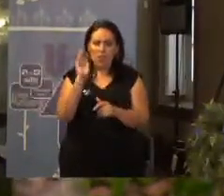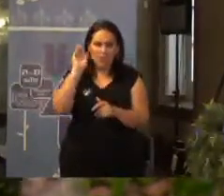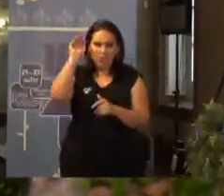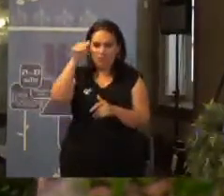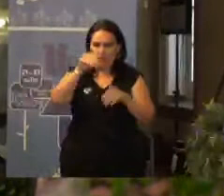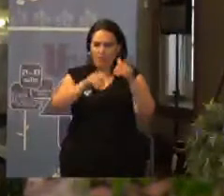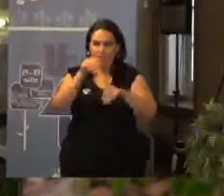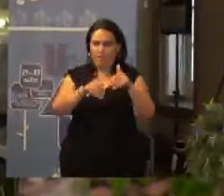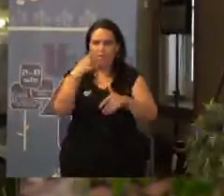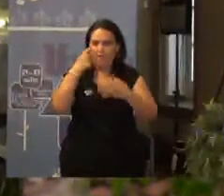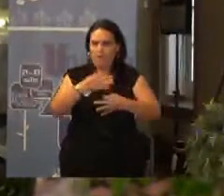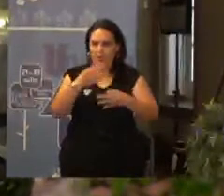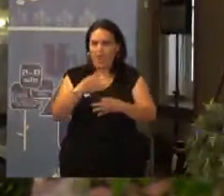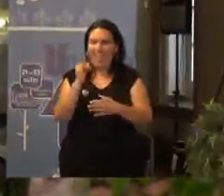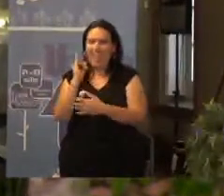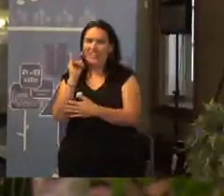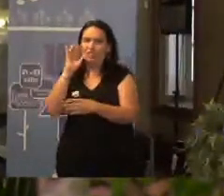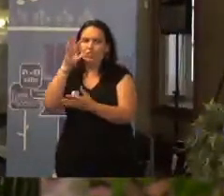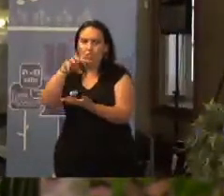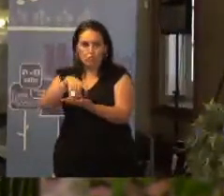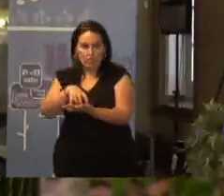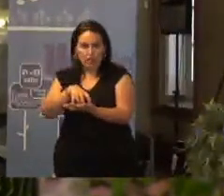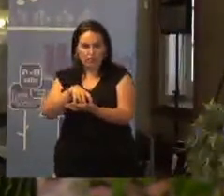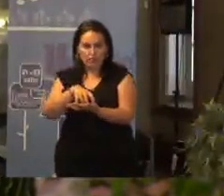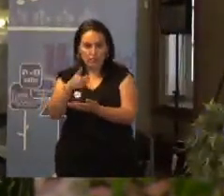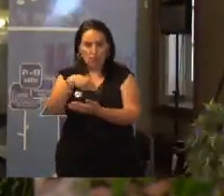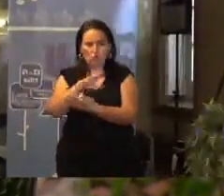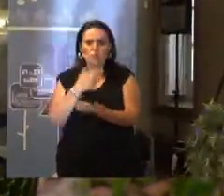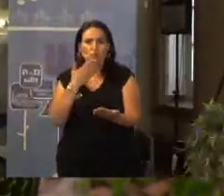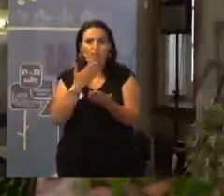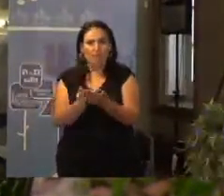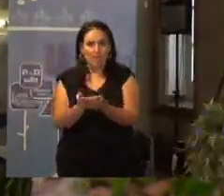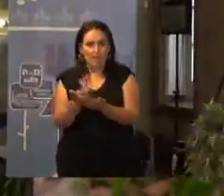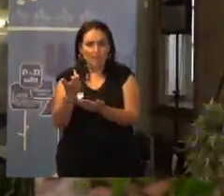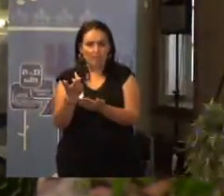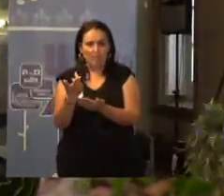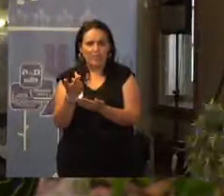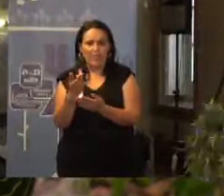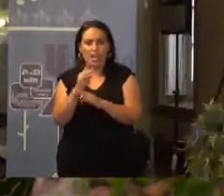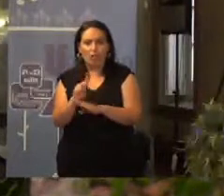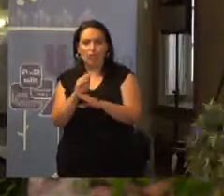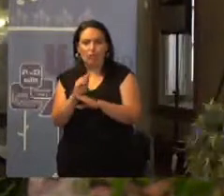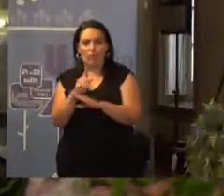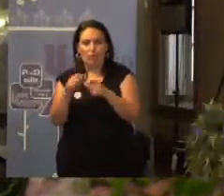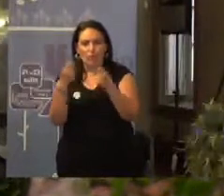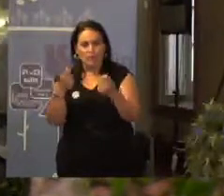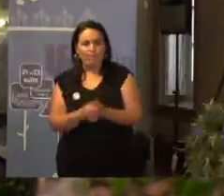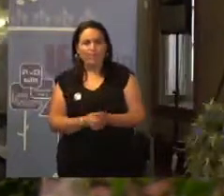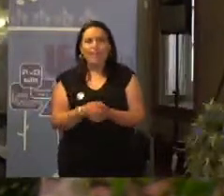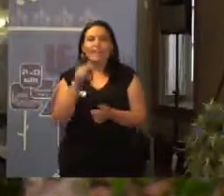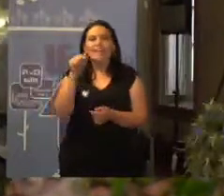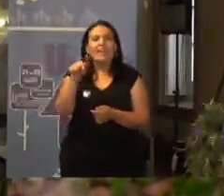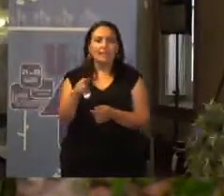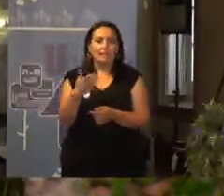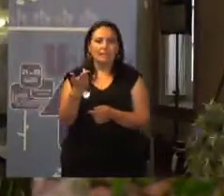esas institucións esa ruptura da casca do conservadurismo. E aí precisamente